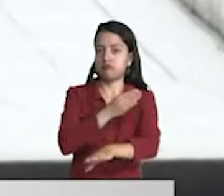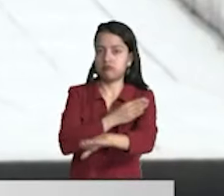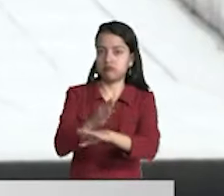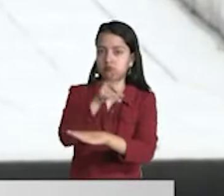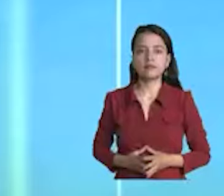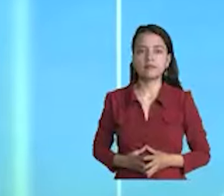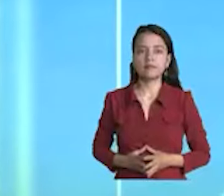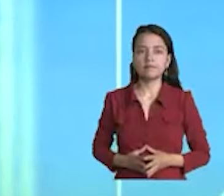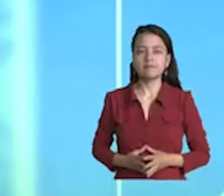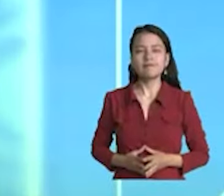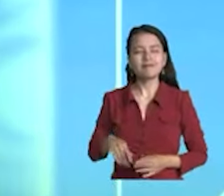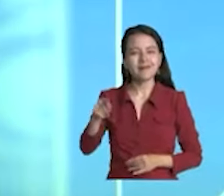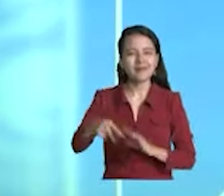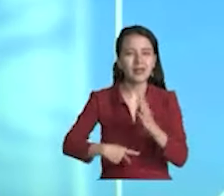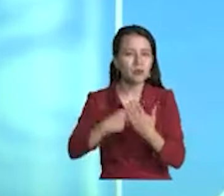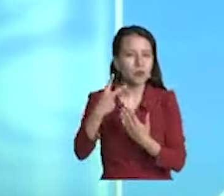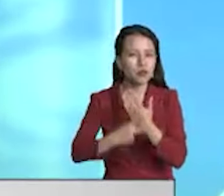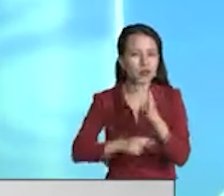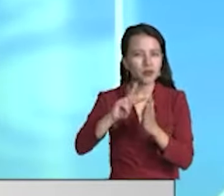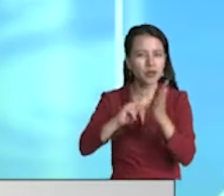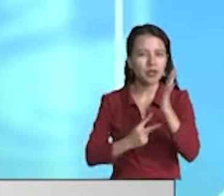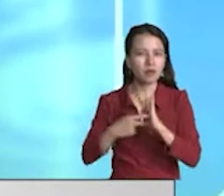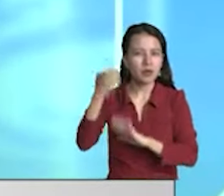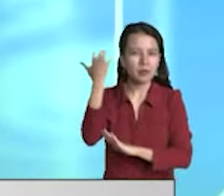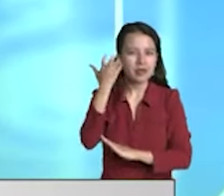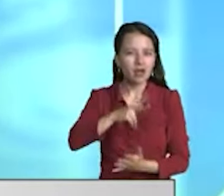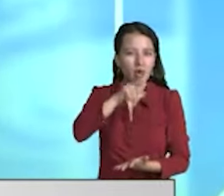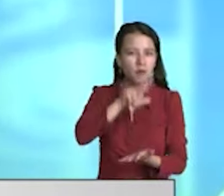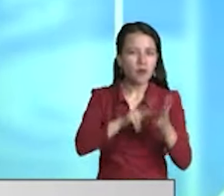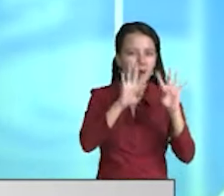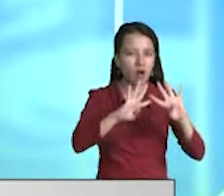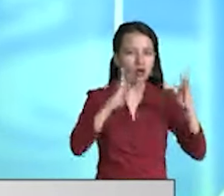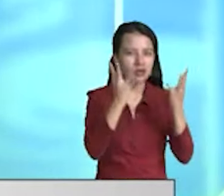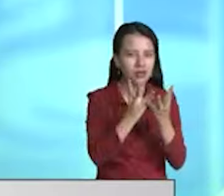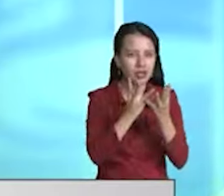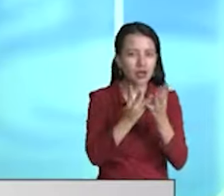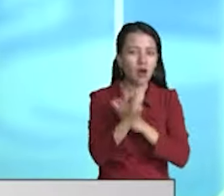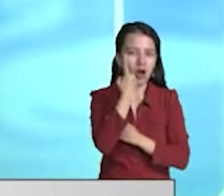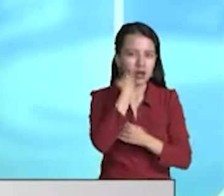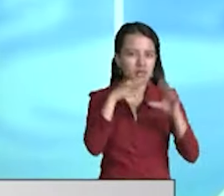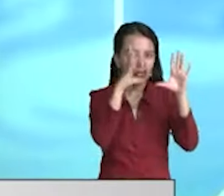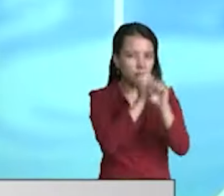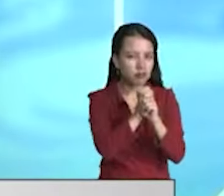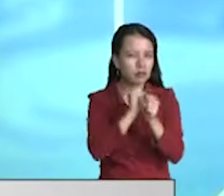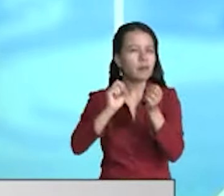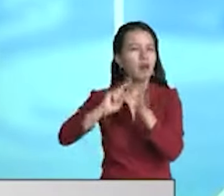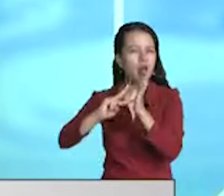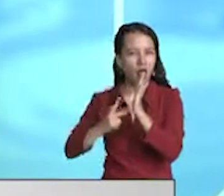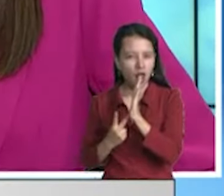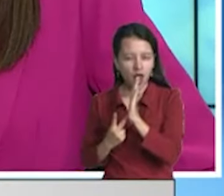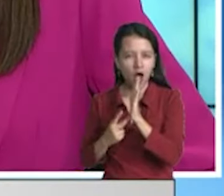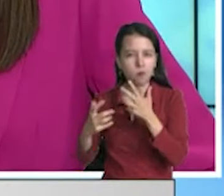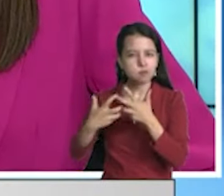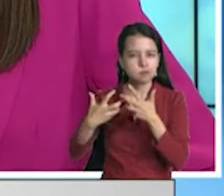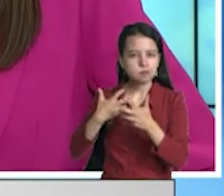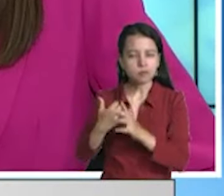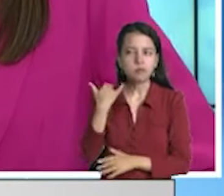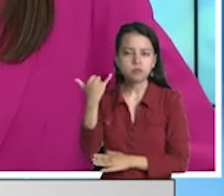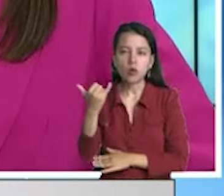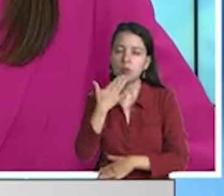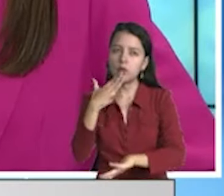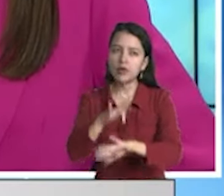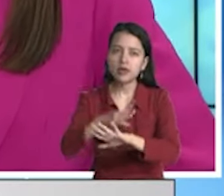su paradero. El proyecto de reforma pensional aprobado en el Senado de la República anoche trae varios cambios al sistema. Luisa Fernández, muy